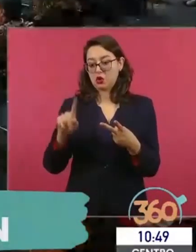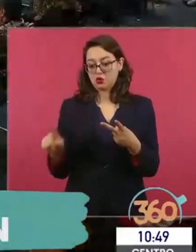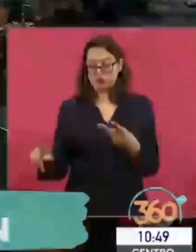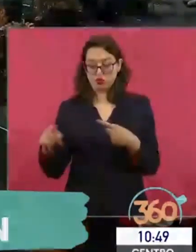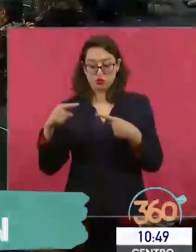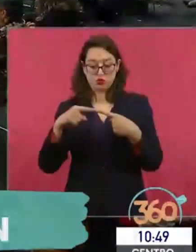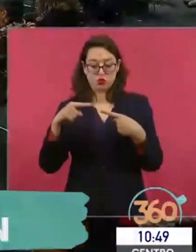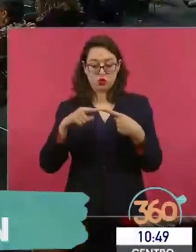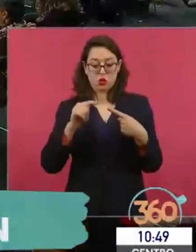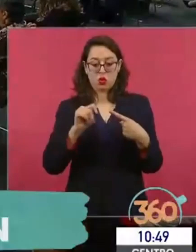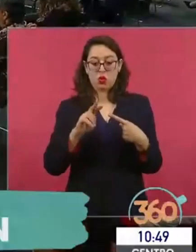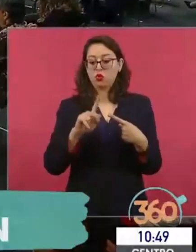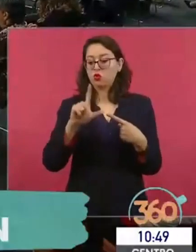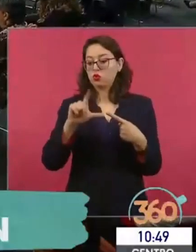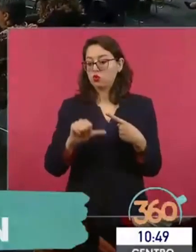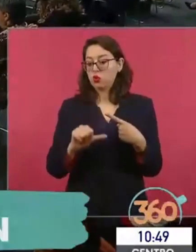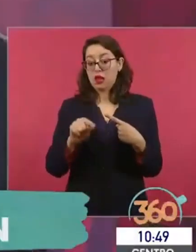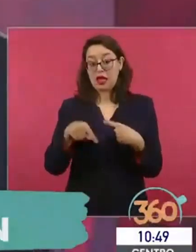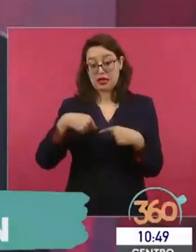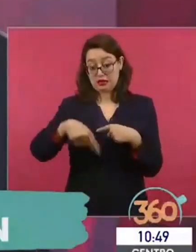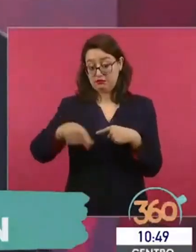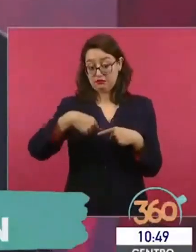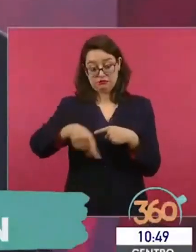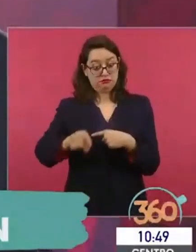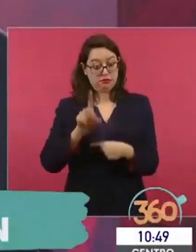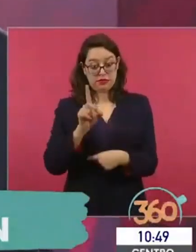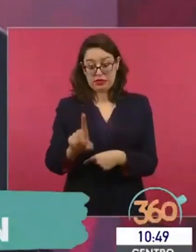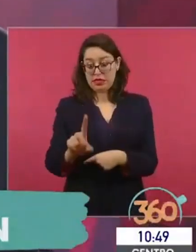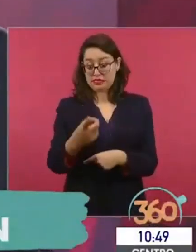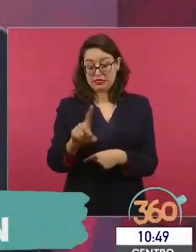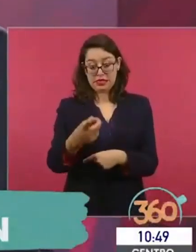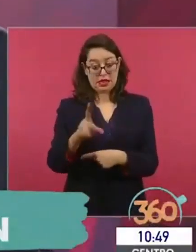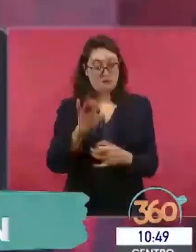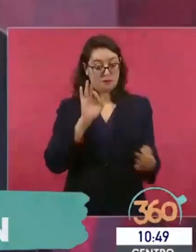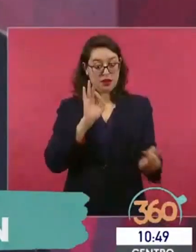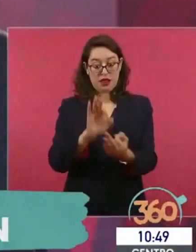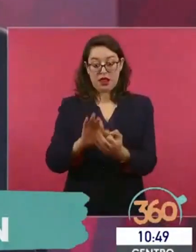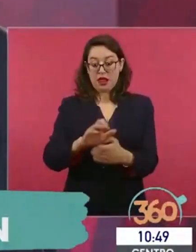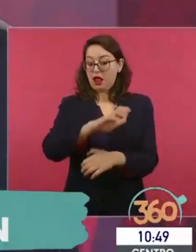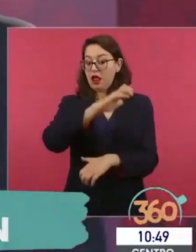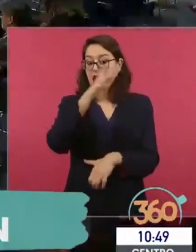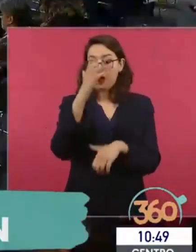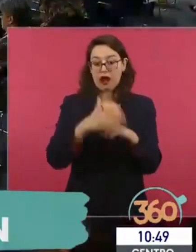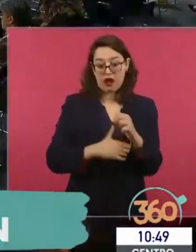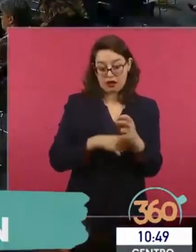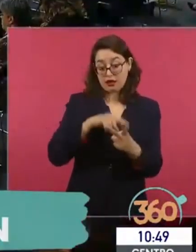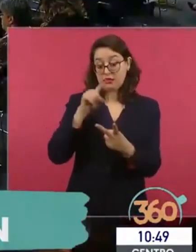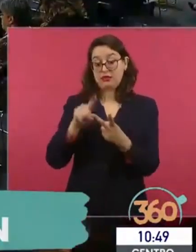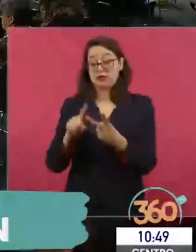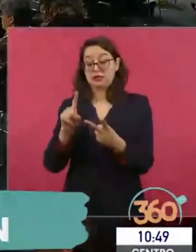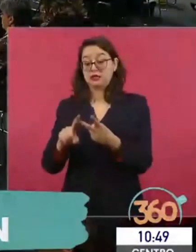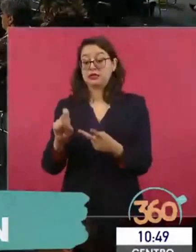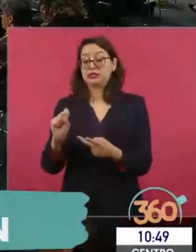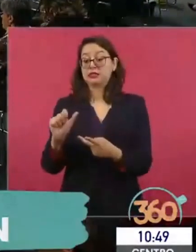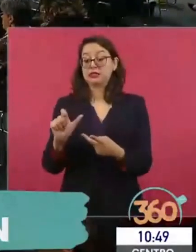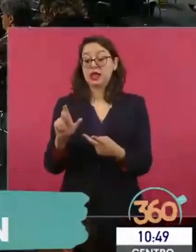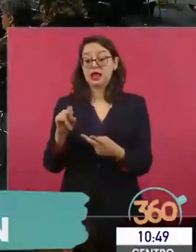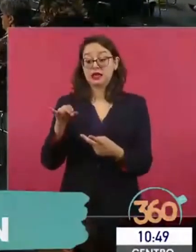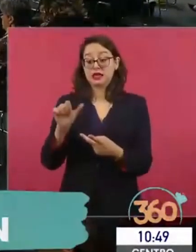terminamos en diciembre de este año y la de Salina Cruz